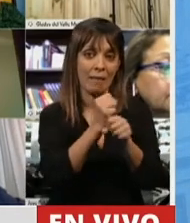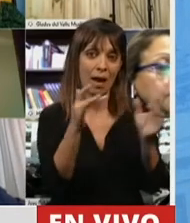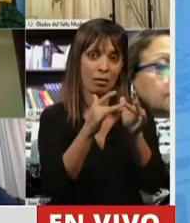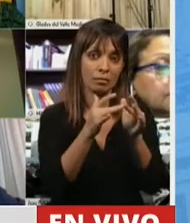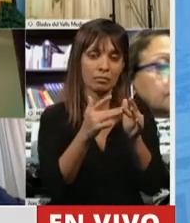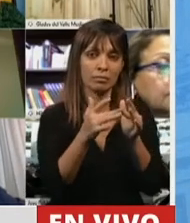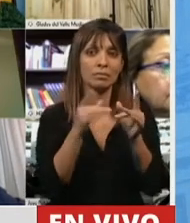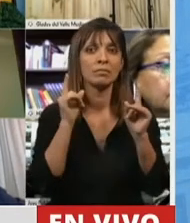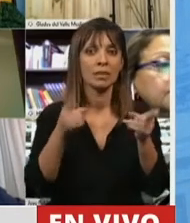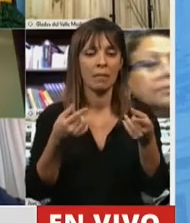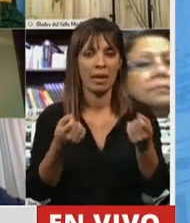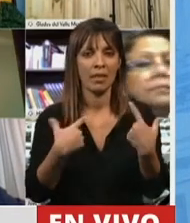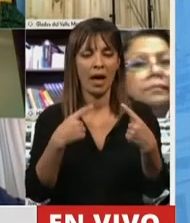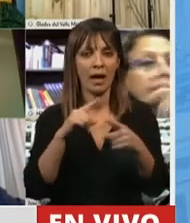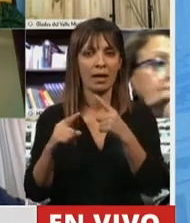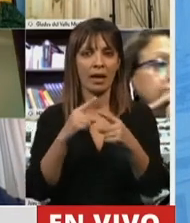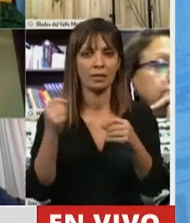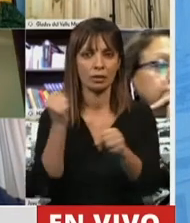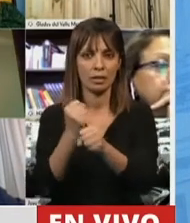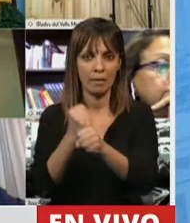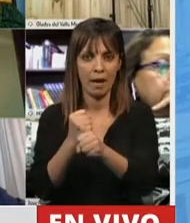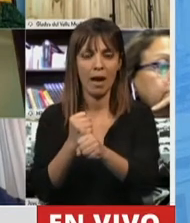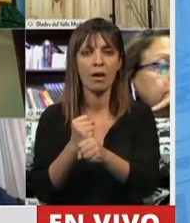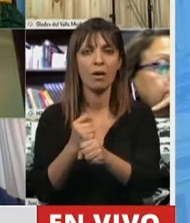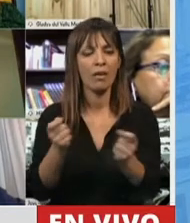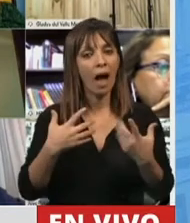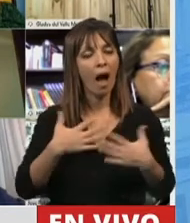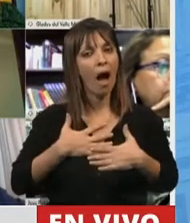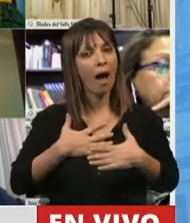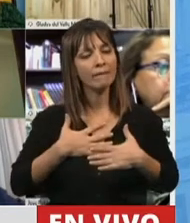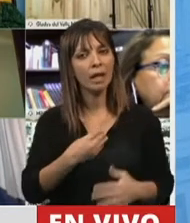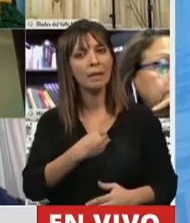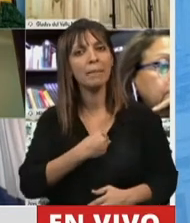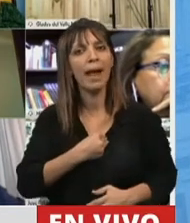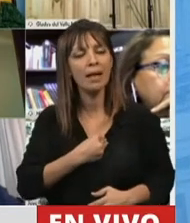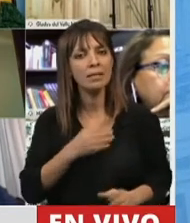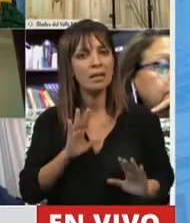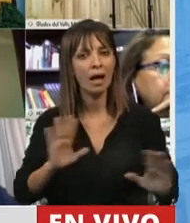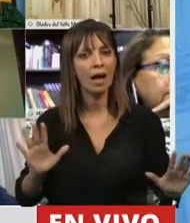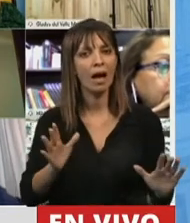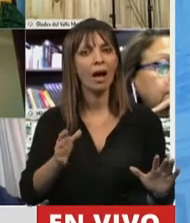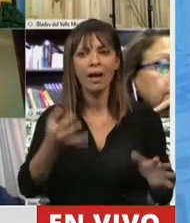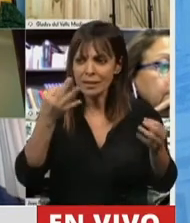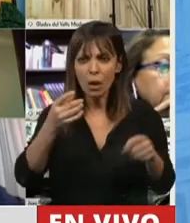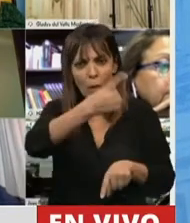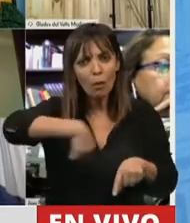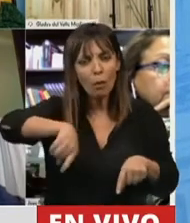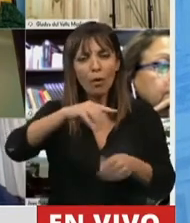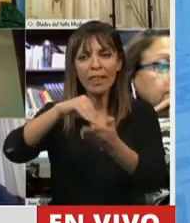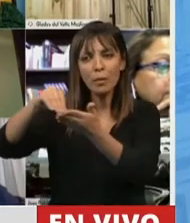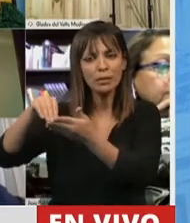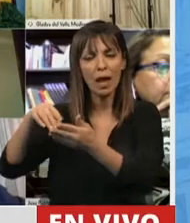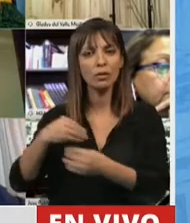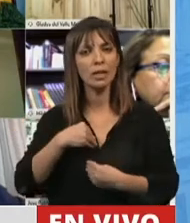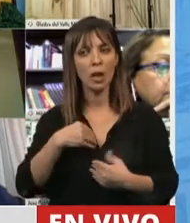permite regular la relación laboral, me genera mucha esperanza, como seguramente le va a generar esperanza a muchos diputados